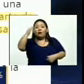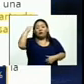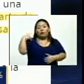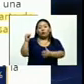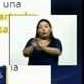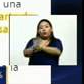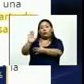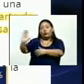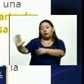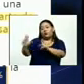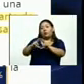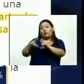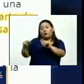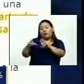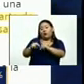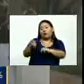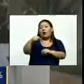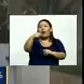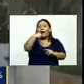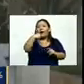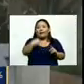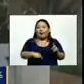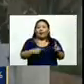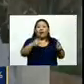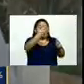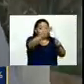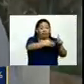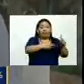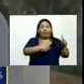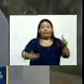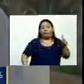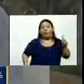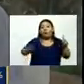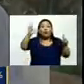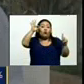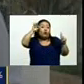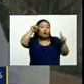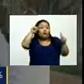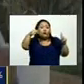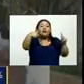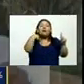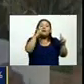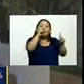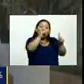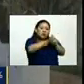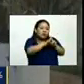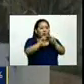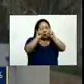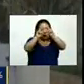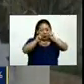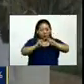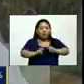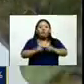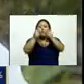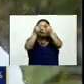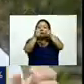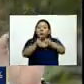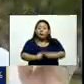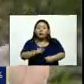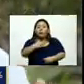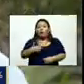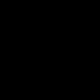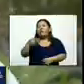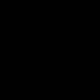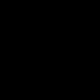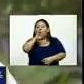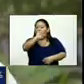de un nicaragüense, en referencia al exmandatario Mauricio Funes. Ante todas las inconsistencias de la obra, el presidente